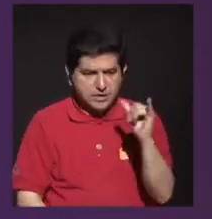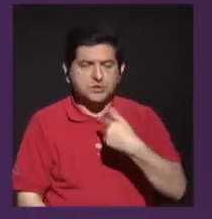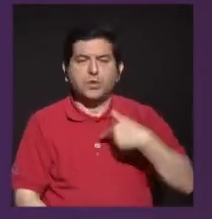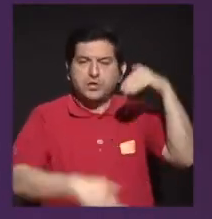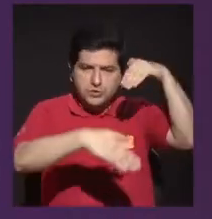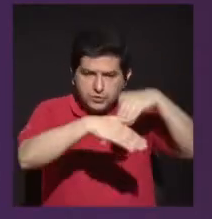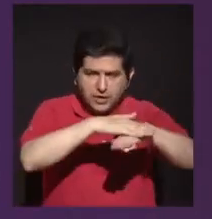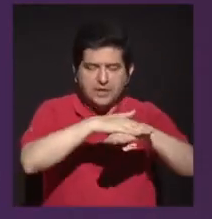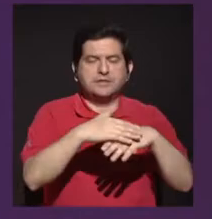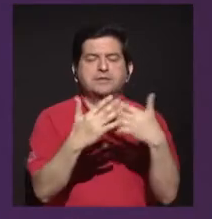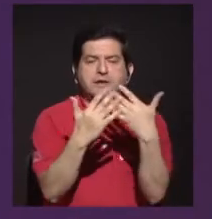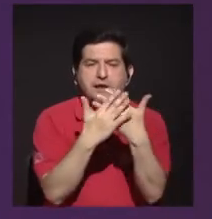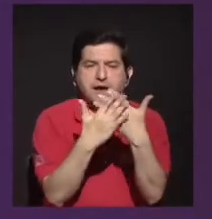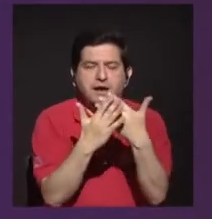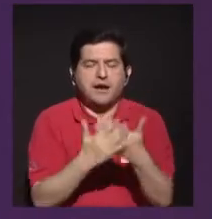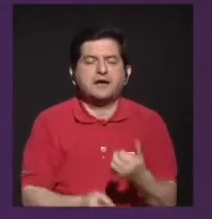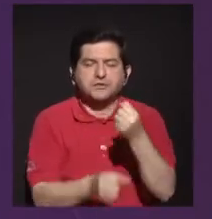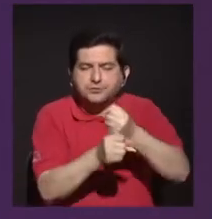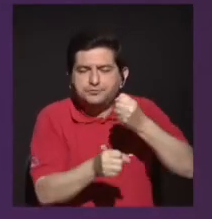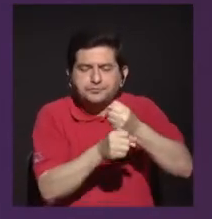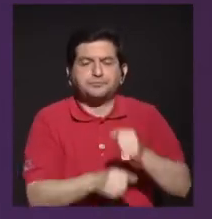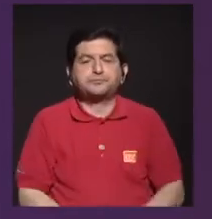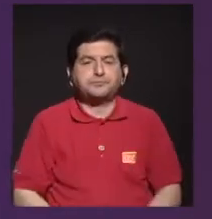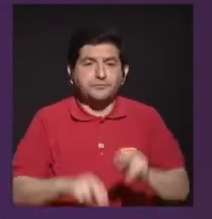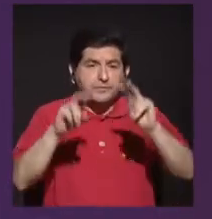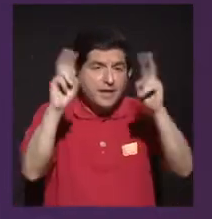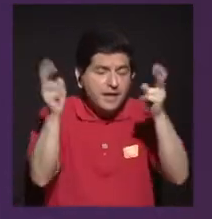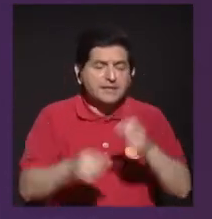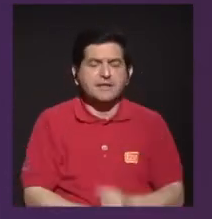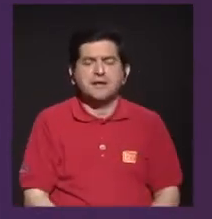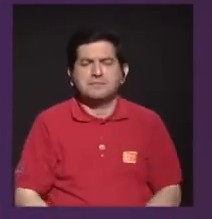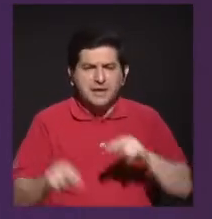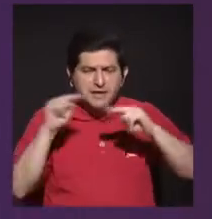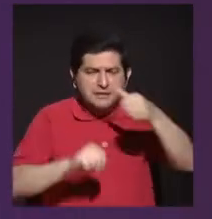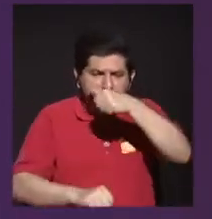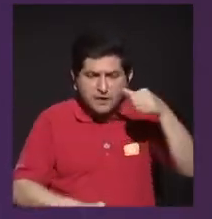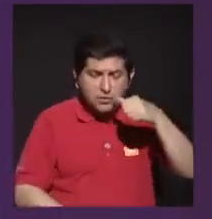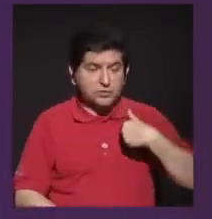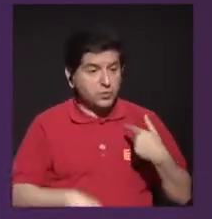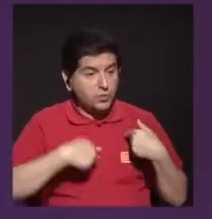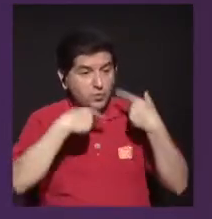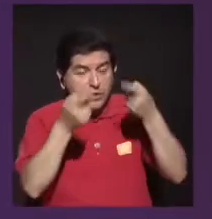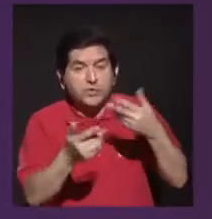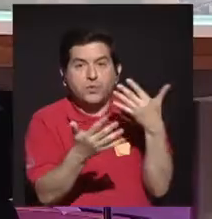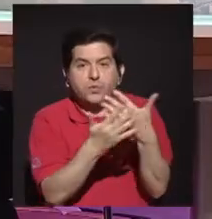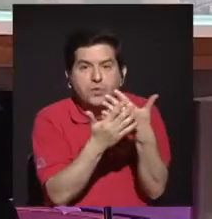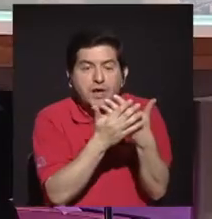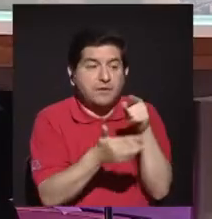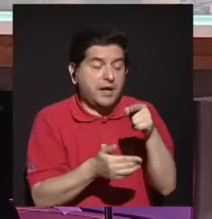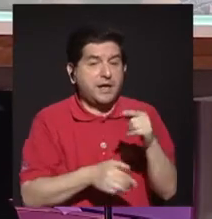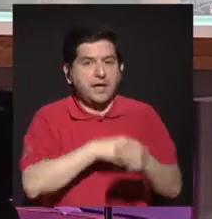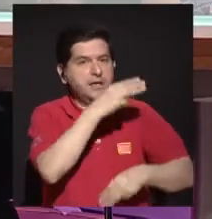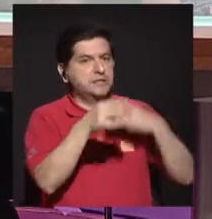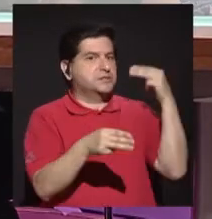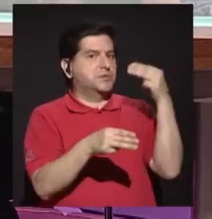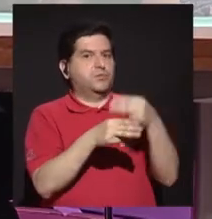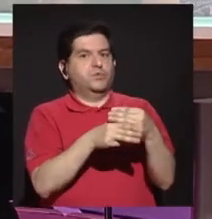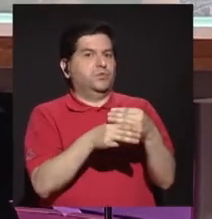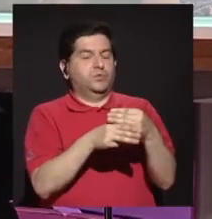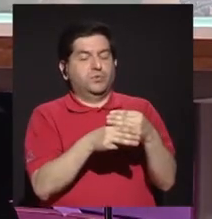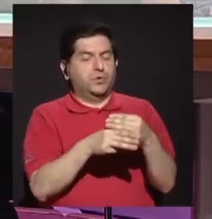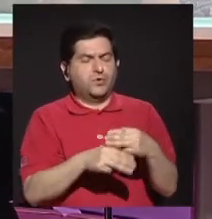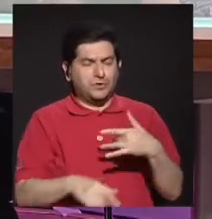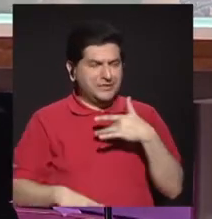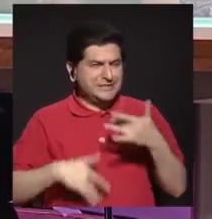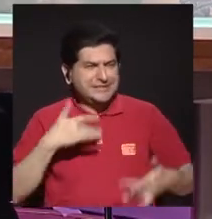ingresé a la cárcel. Y al tema del tráfico de drogas, claro, cuando uno ingresa a la cárcel es un mundo. Yo